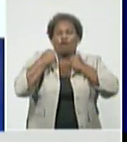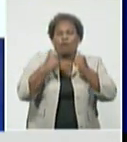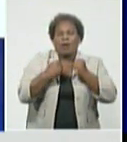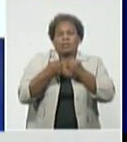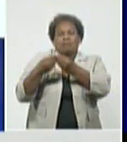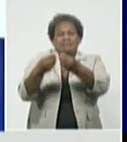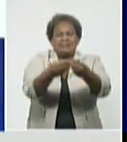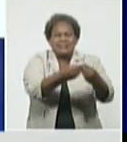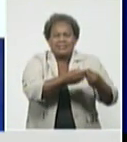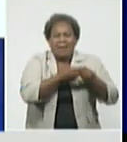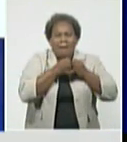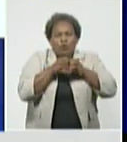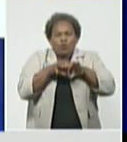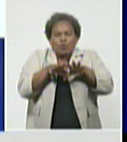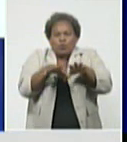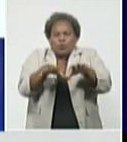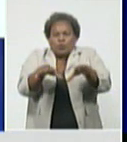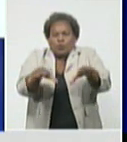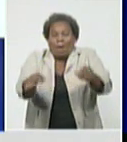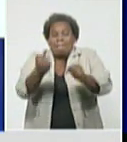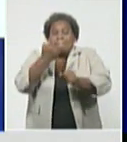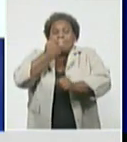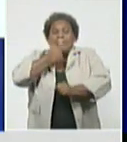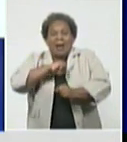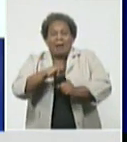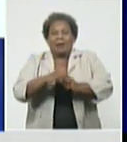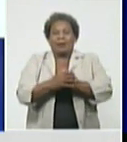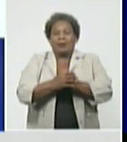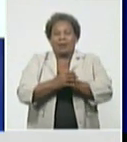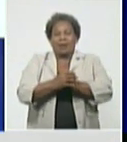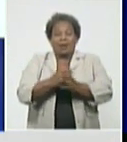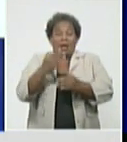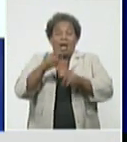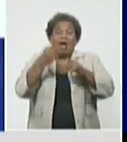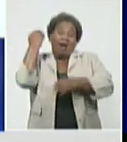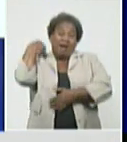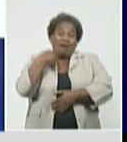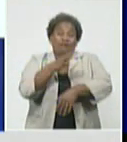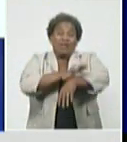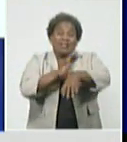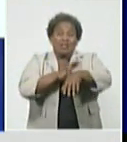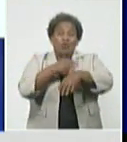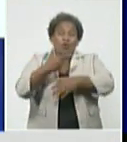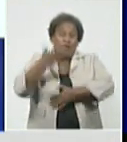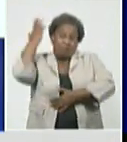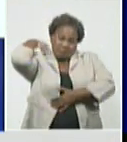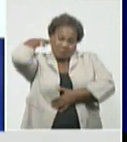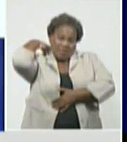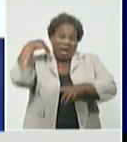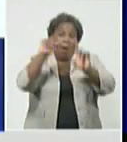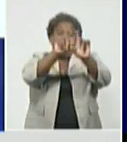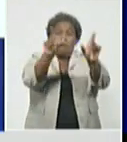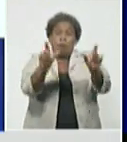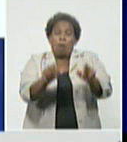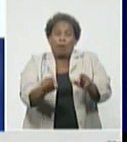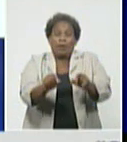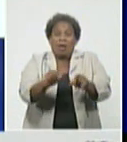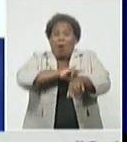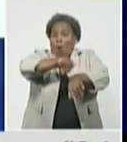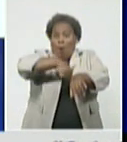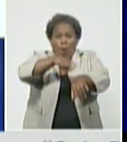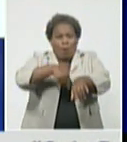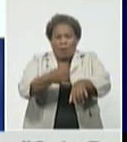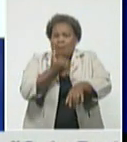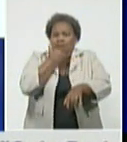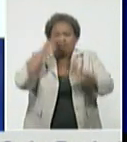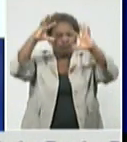más rápido en los pulmones y produce una afección grave en unas pocas horas. Se